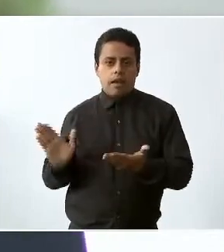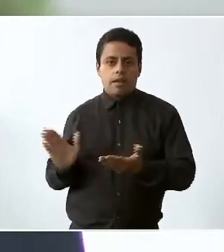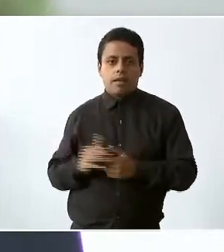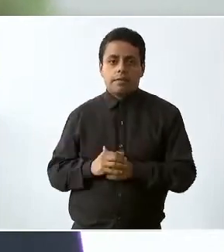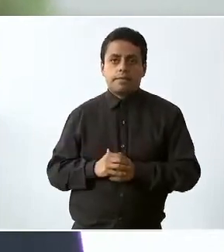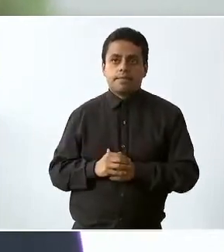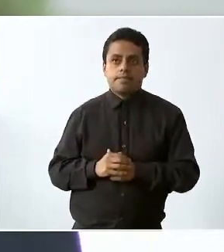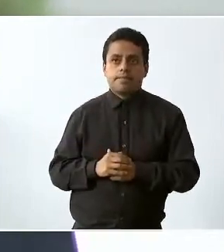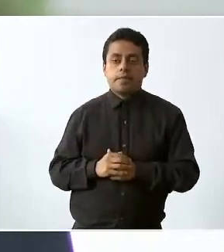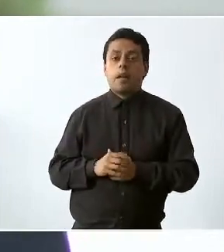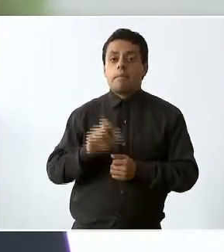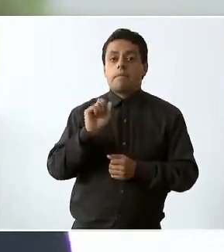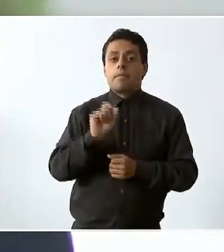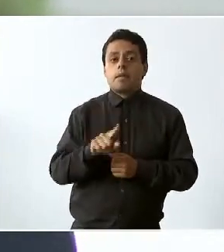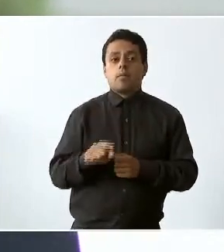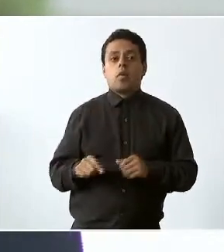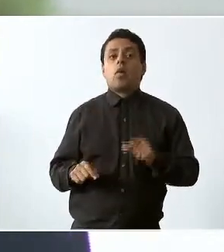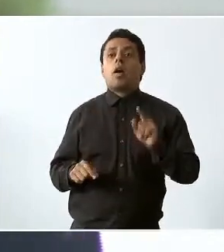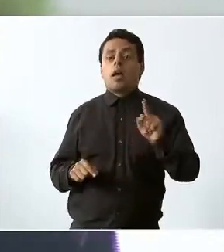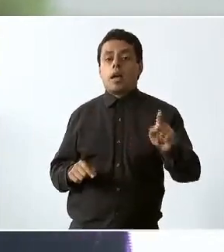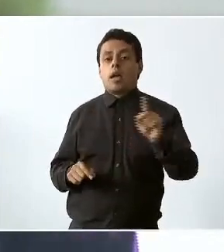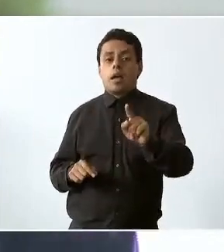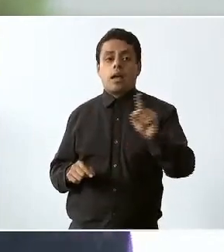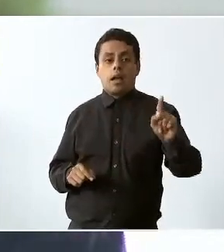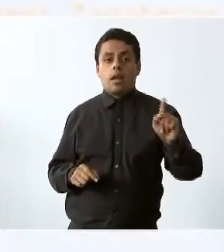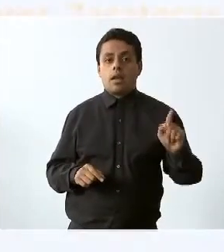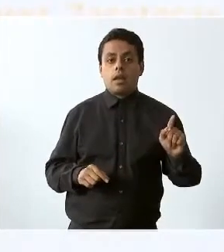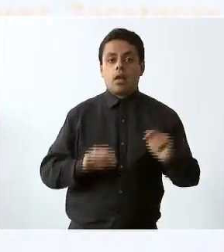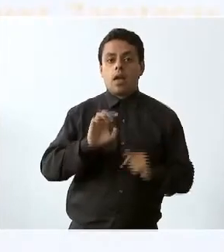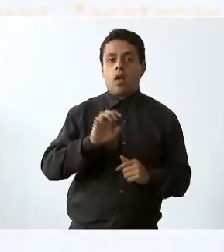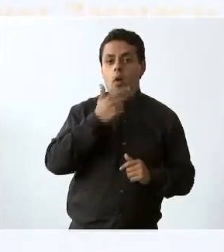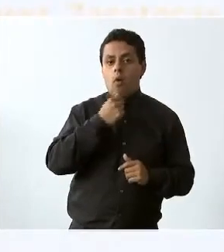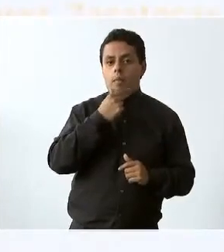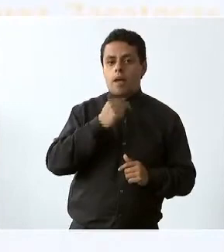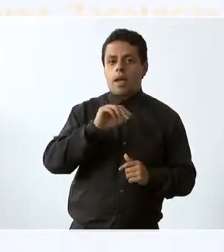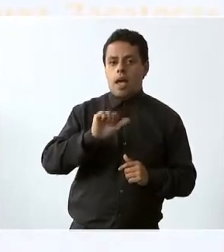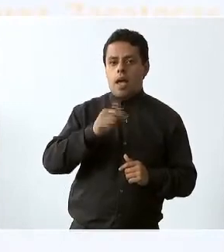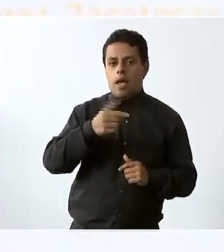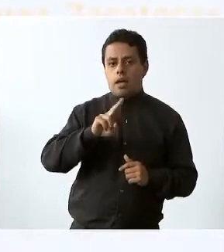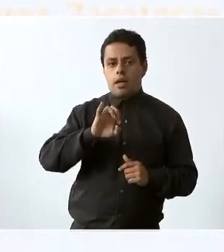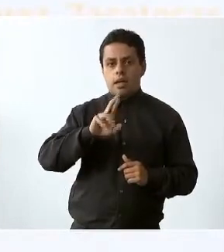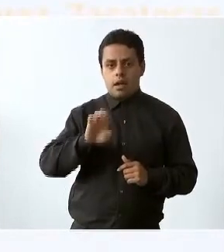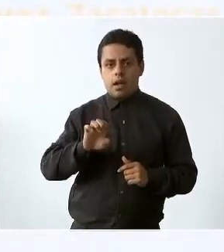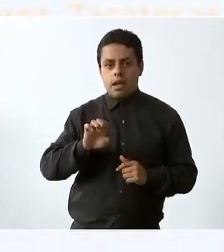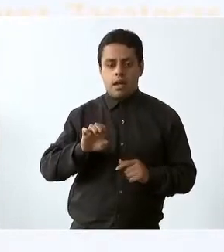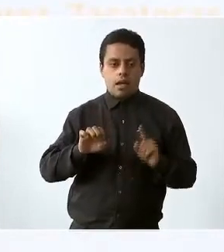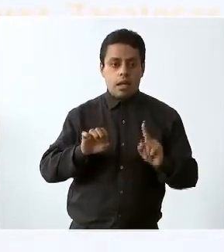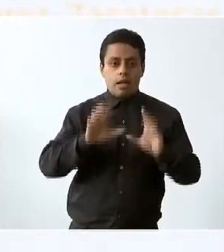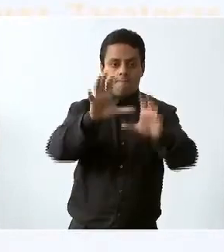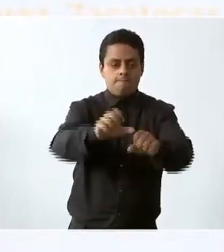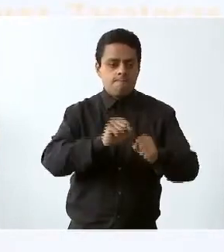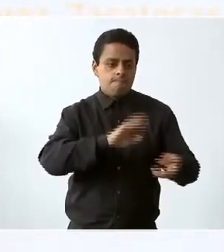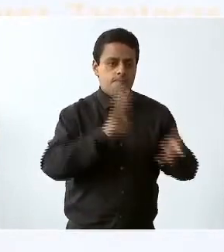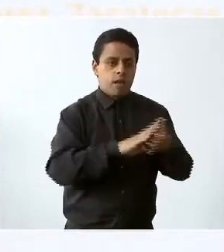además tenían a su amigo y protector Aguirre Berlanga en la cárcel.